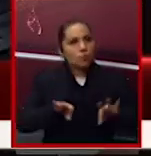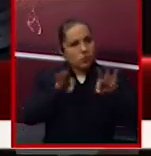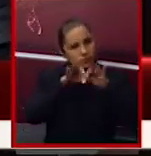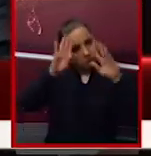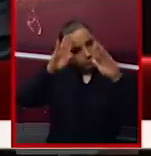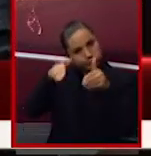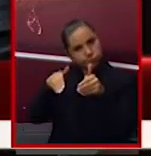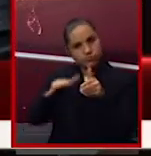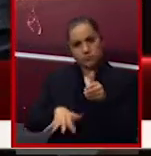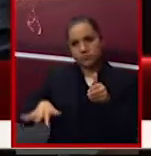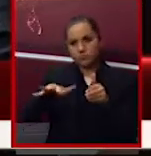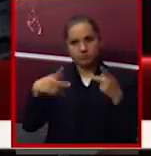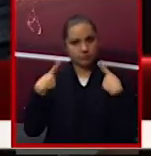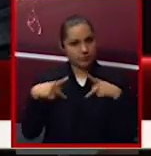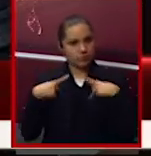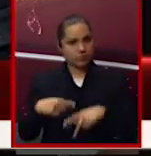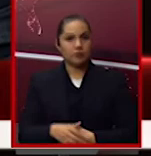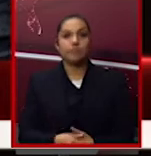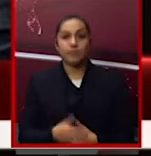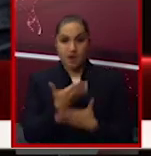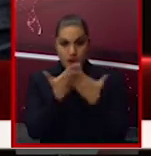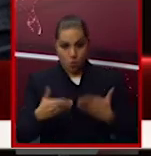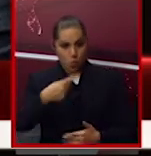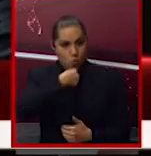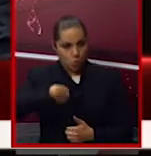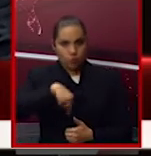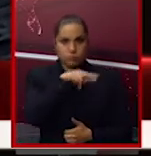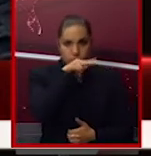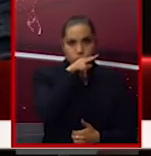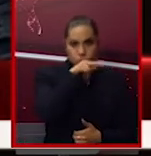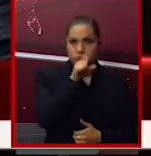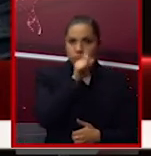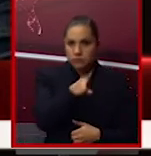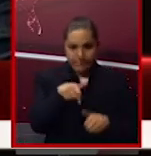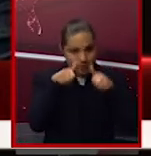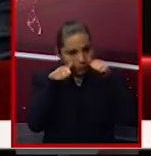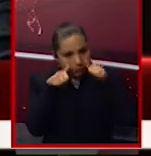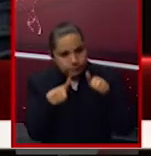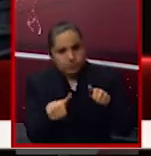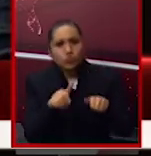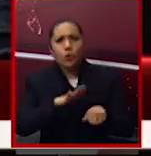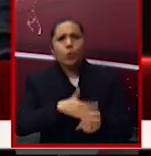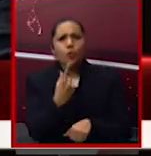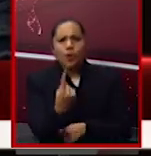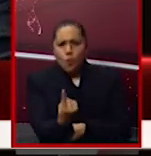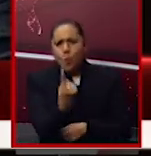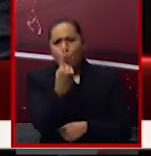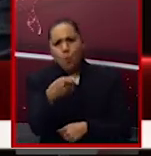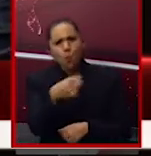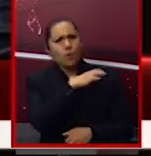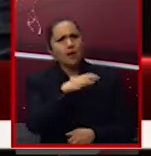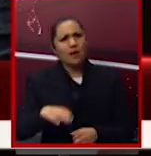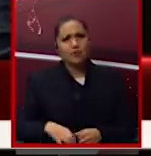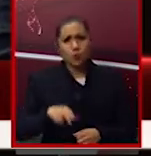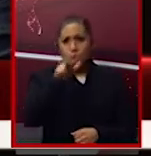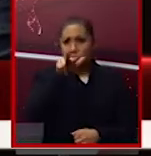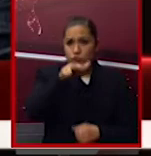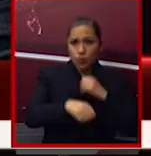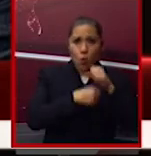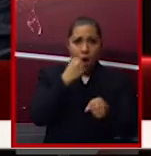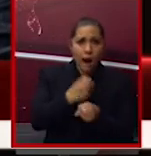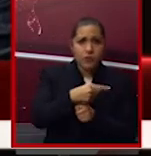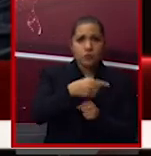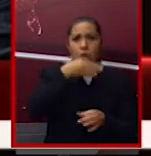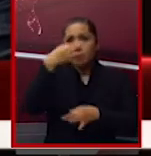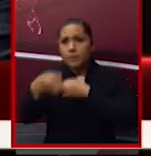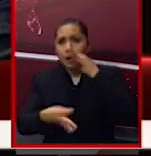Estamos preocupados y ocupados porque un candidato que tiene 18 años en campaña no